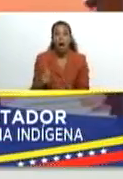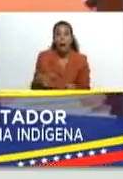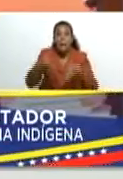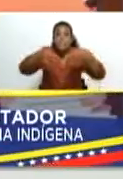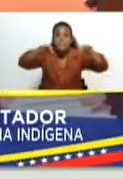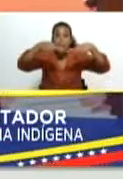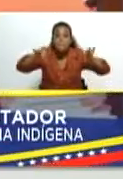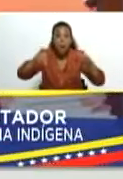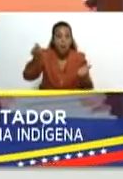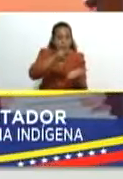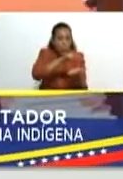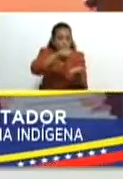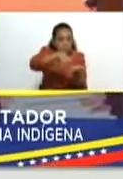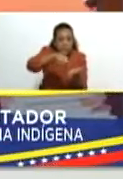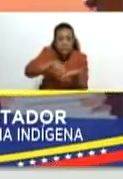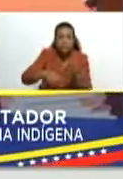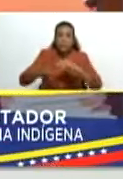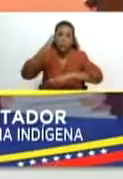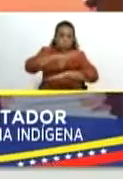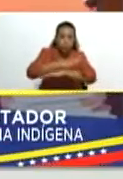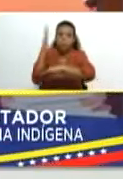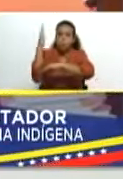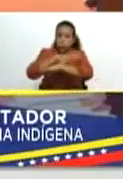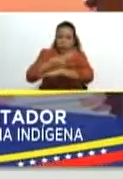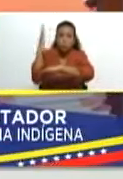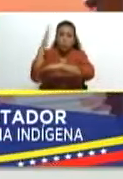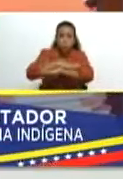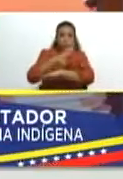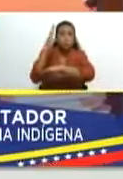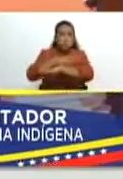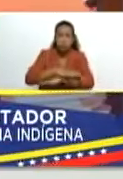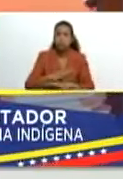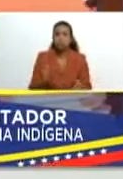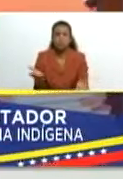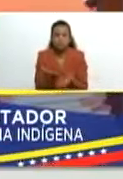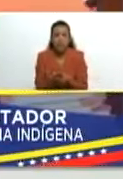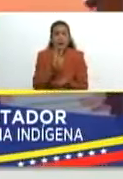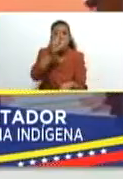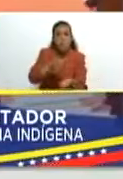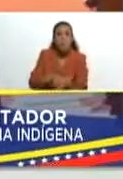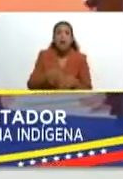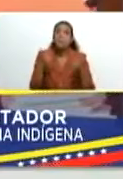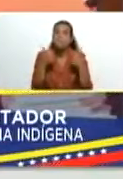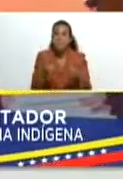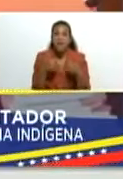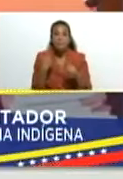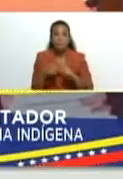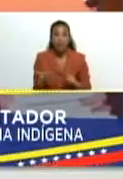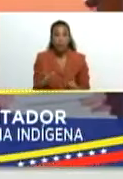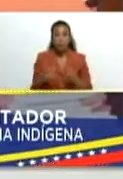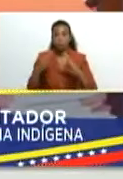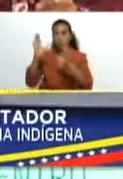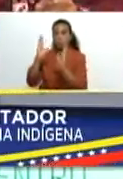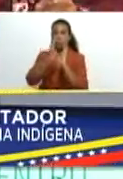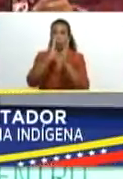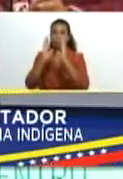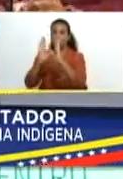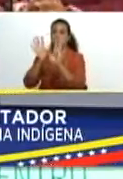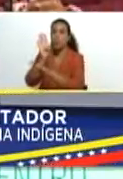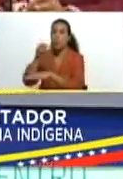papel, parimos la tinta. Tenemos tremendas imprentas. Chévere, aprobado, muy bien. Pero ahí no es